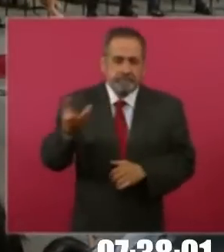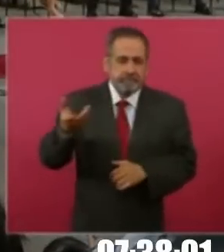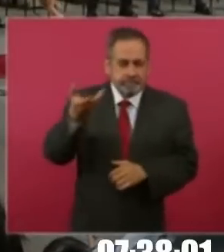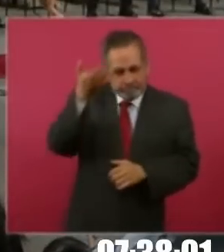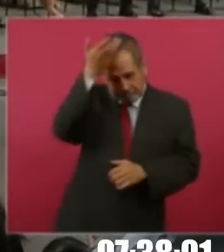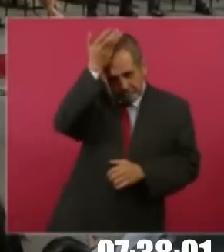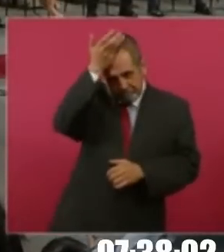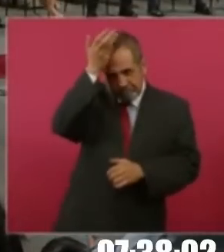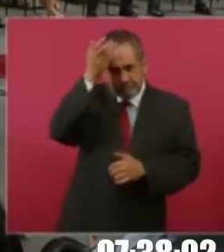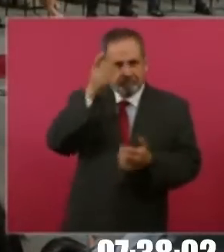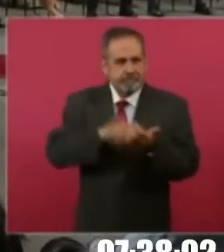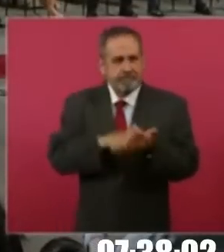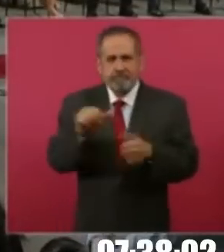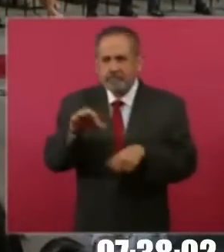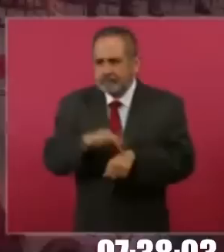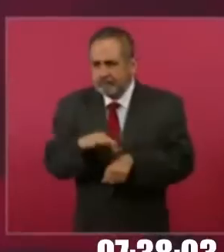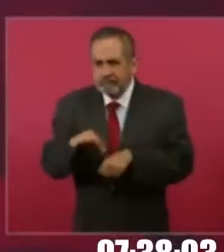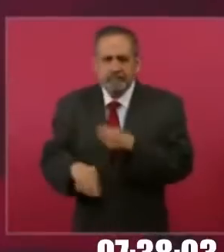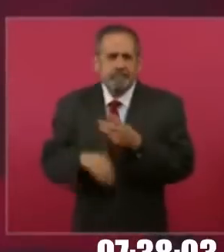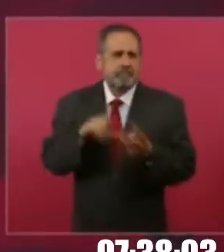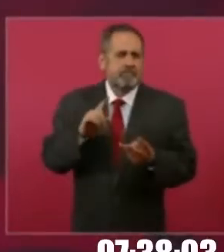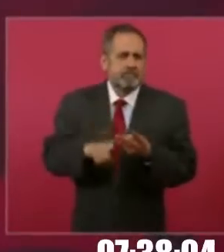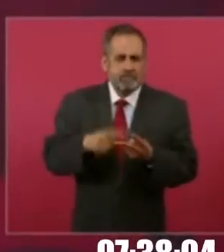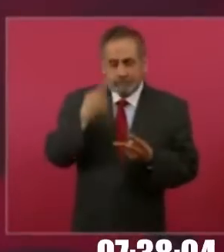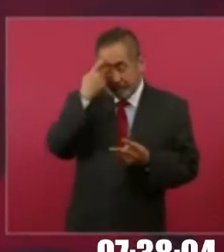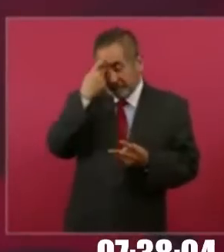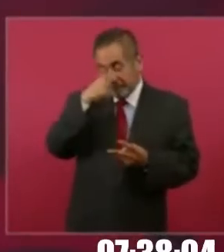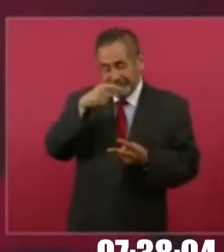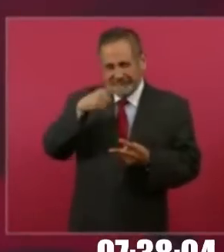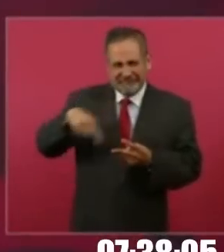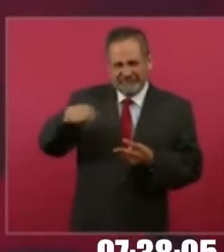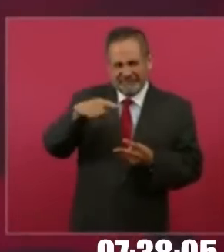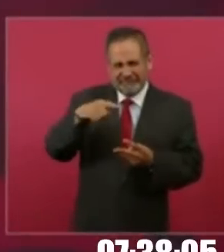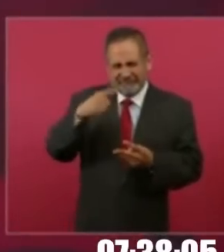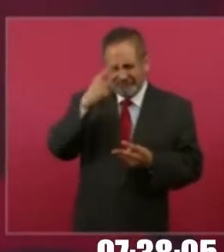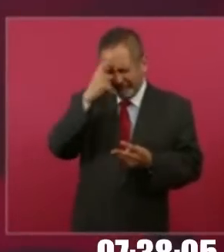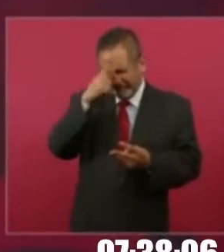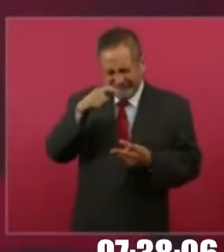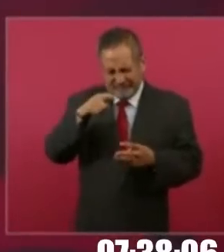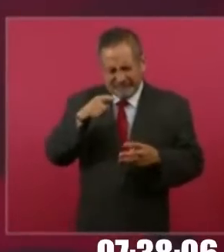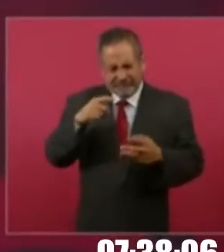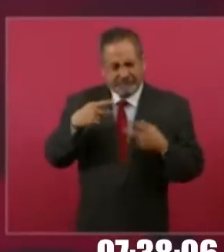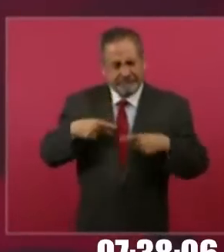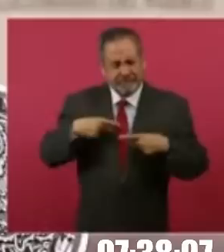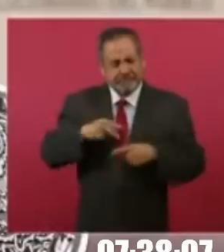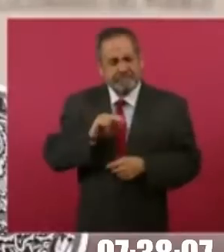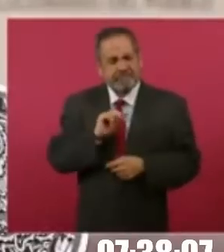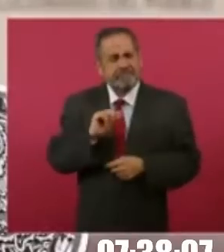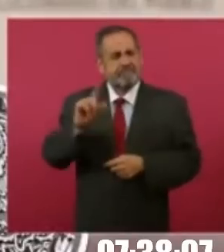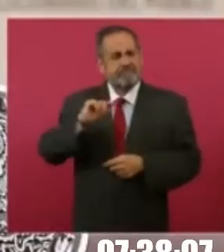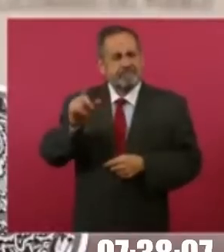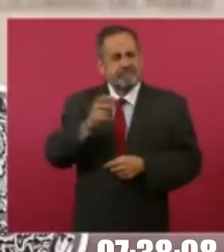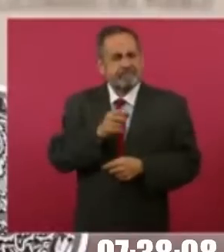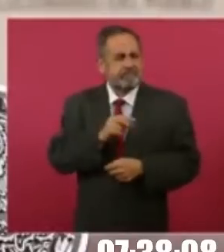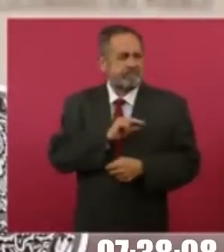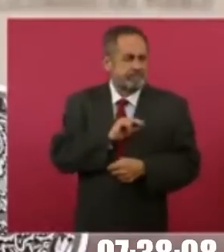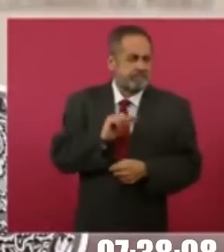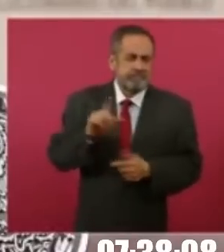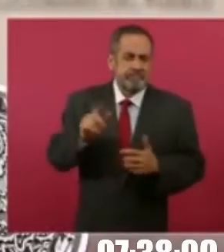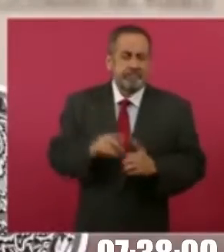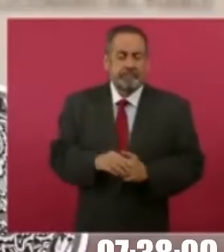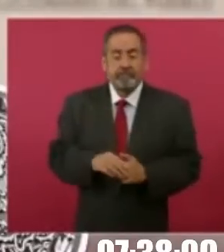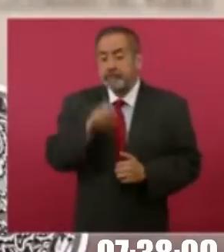como médicos entre generales y especialistas y demás personal de salud recibimos también